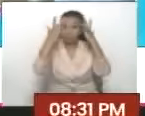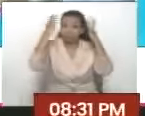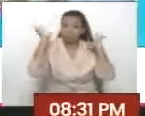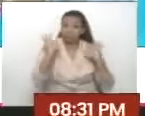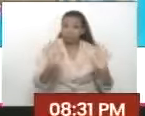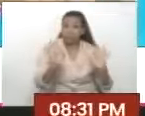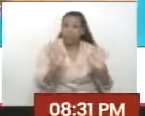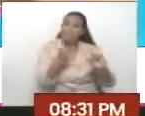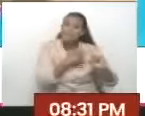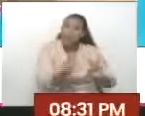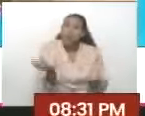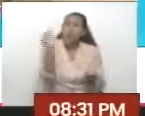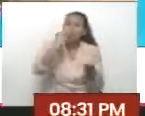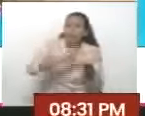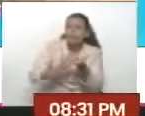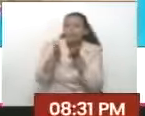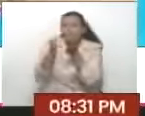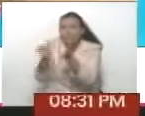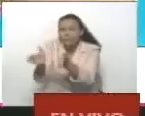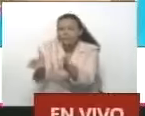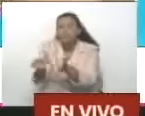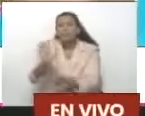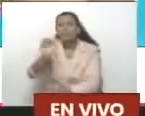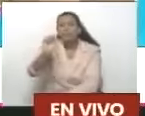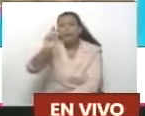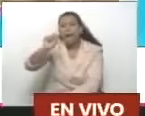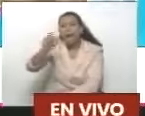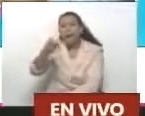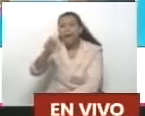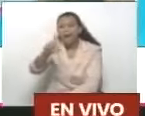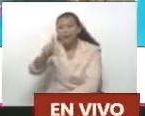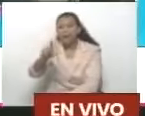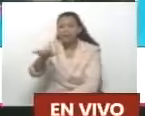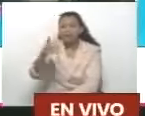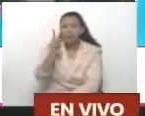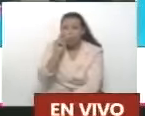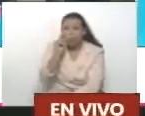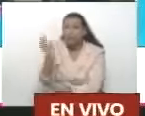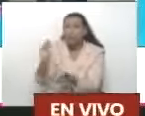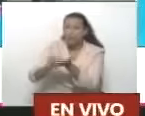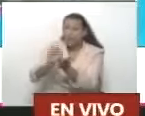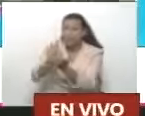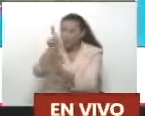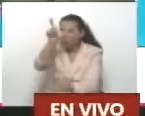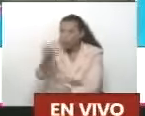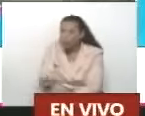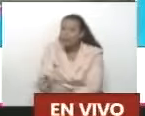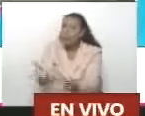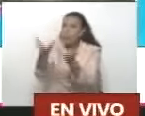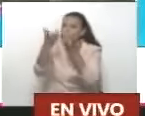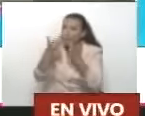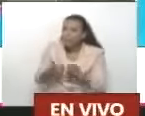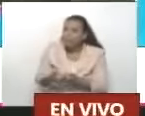Pero vuelvo al tema entonces, Ángel Marcano, quiero un comentario tuyo. Vuelvo al tema.